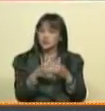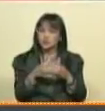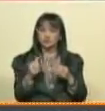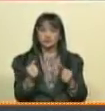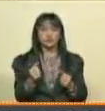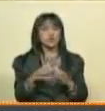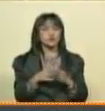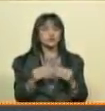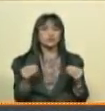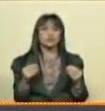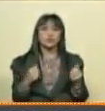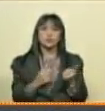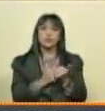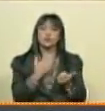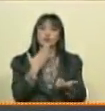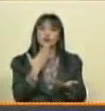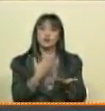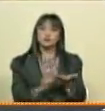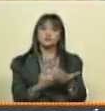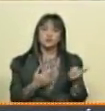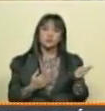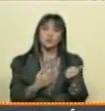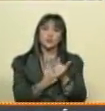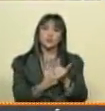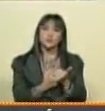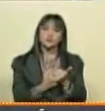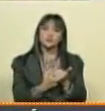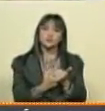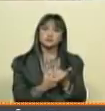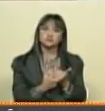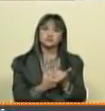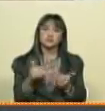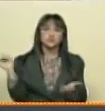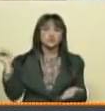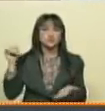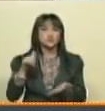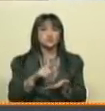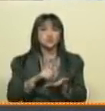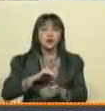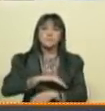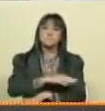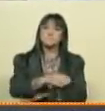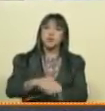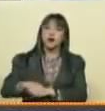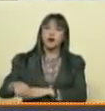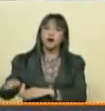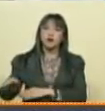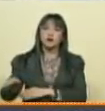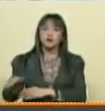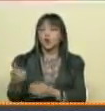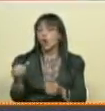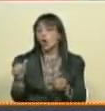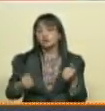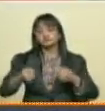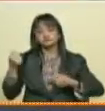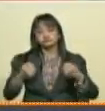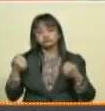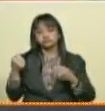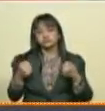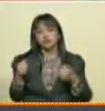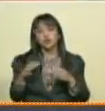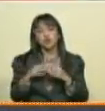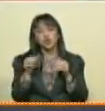ciudadana, apoyando estos dispositivos por aire, por mar, por tierra, todos